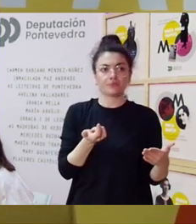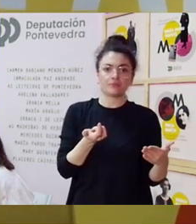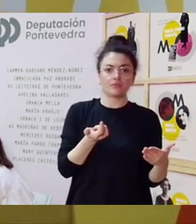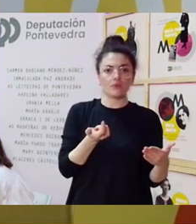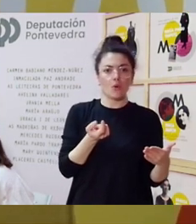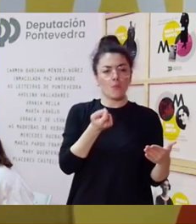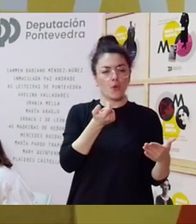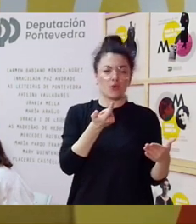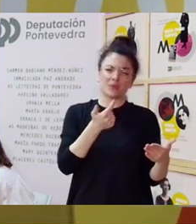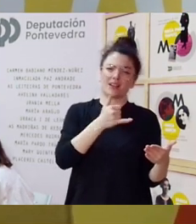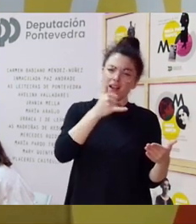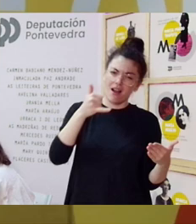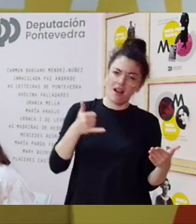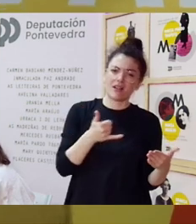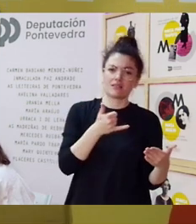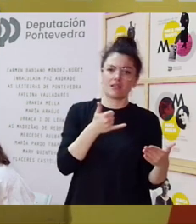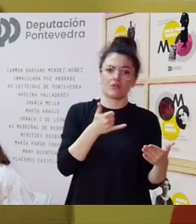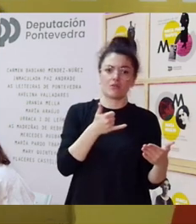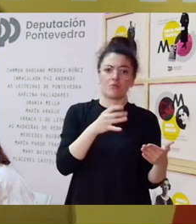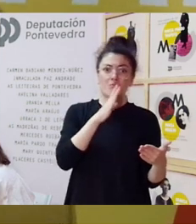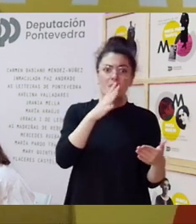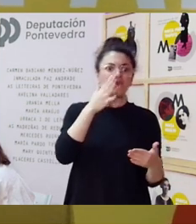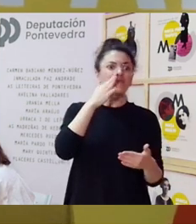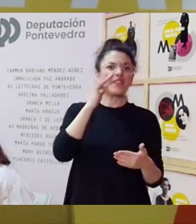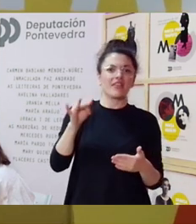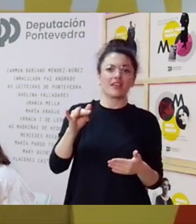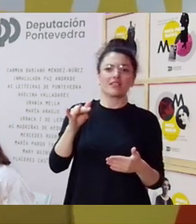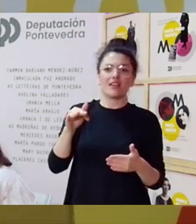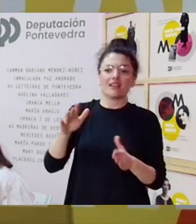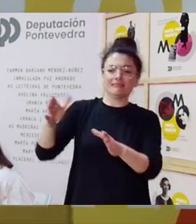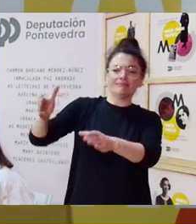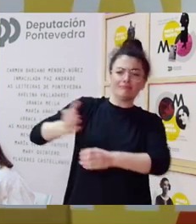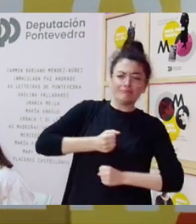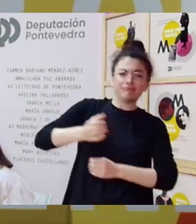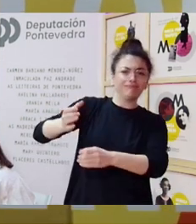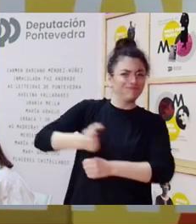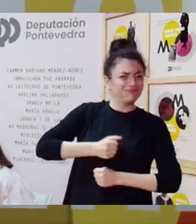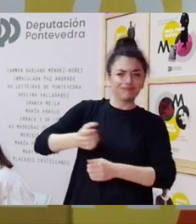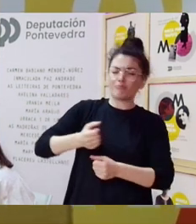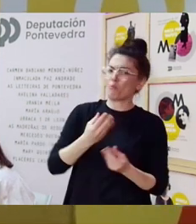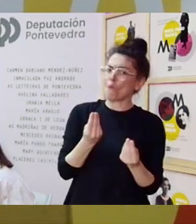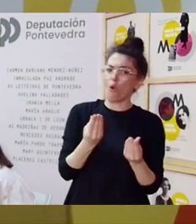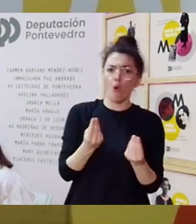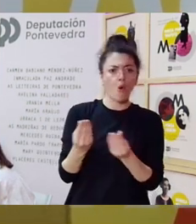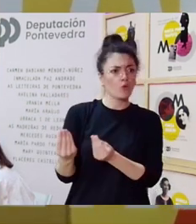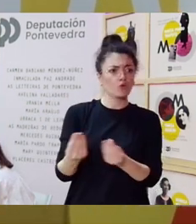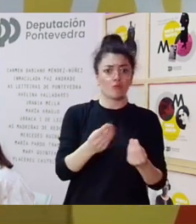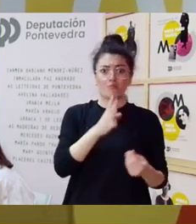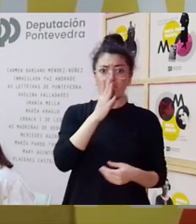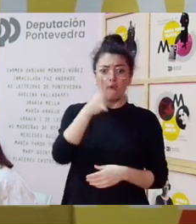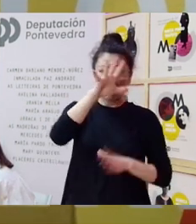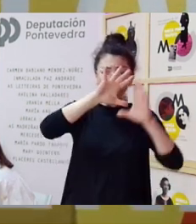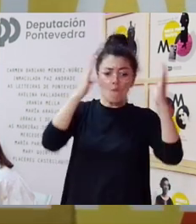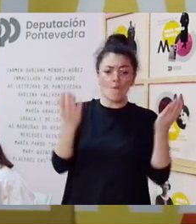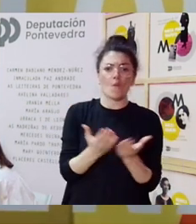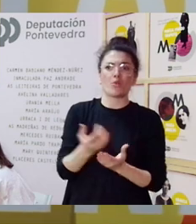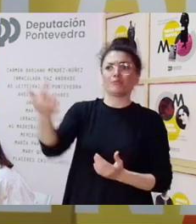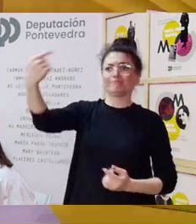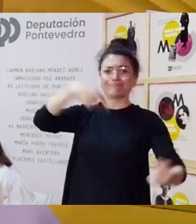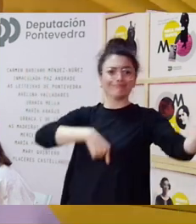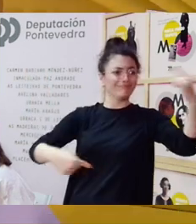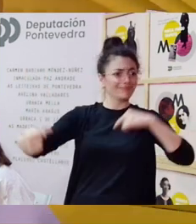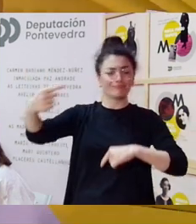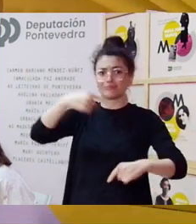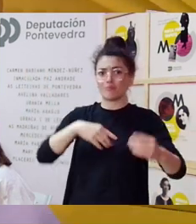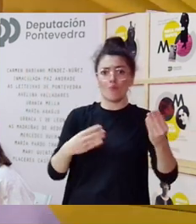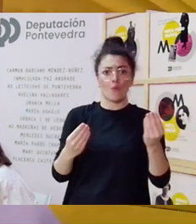Estaban un pouco cansados os franceses de recibir tanto refuxado. Viñan refuxados de todas partes. E entonces,